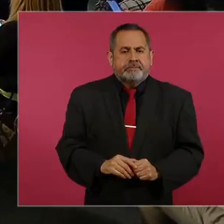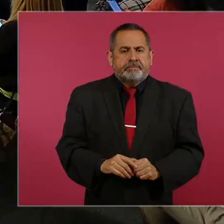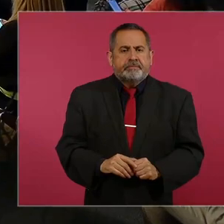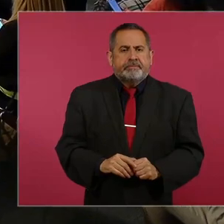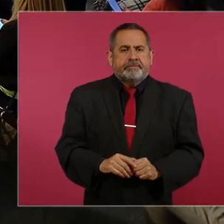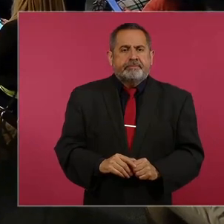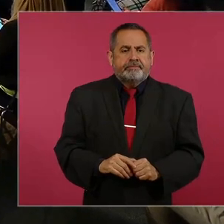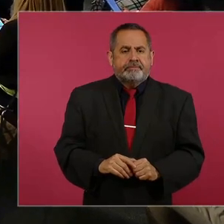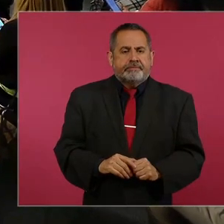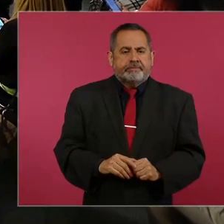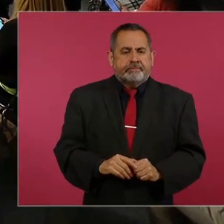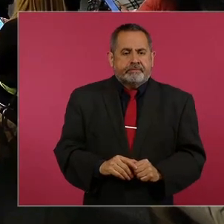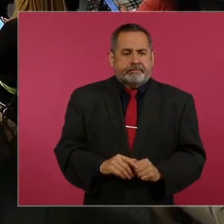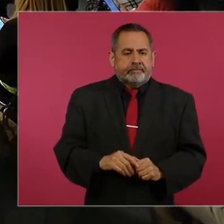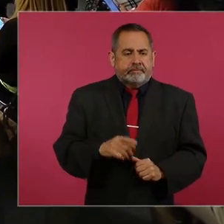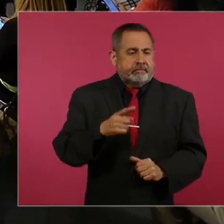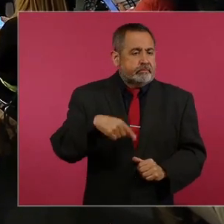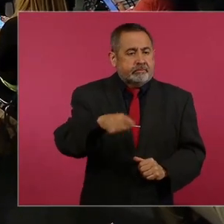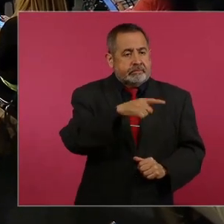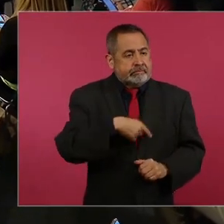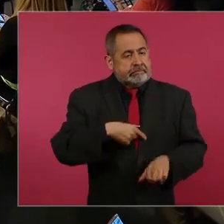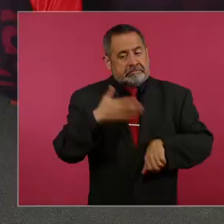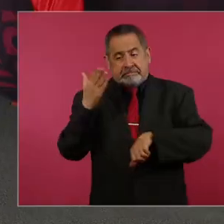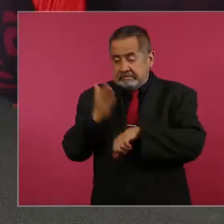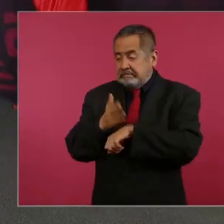padecemos de mucha censura.